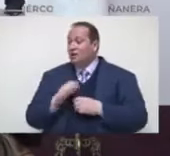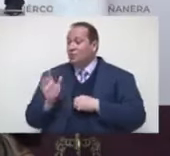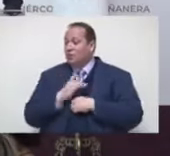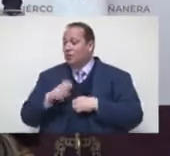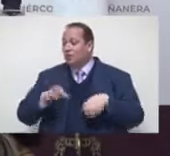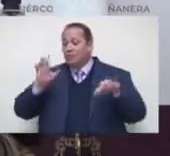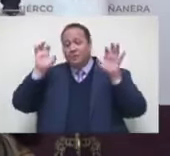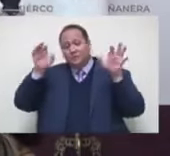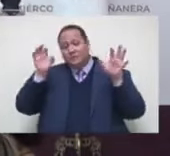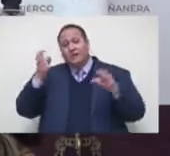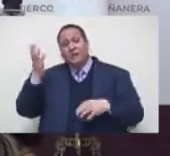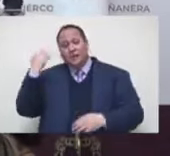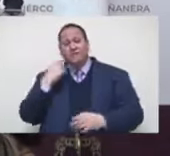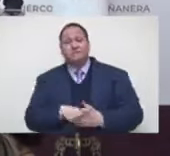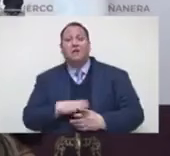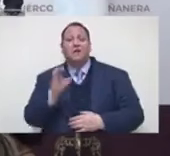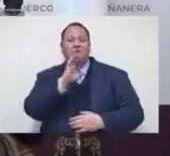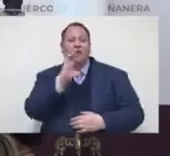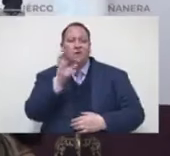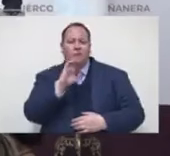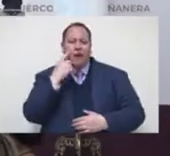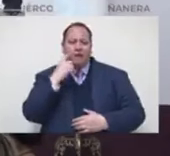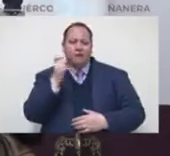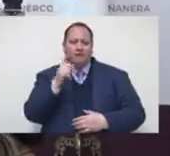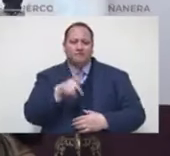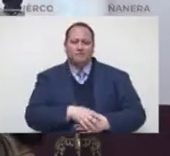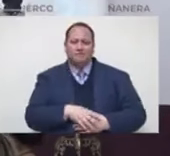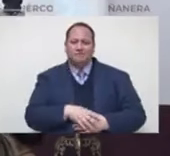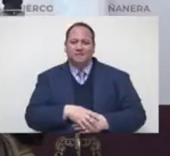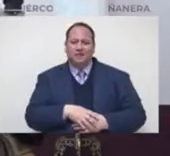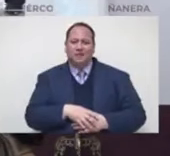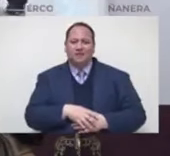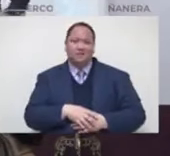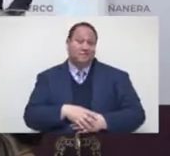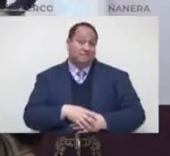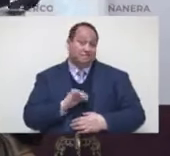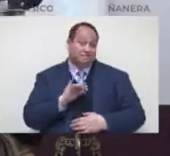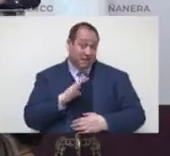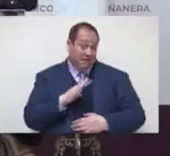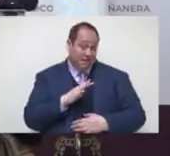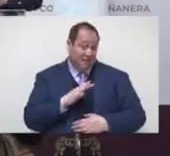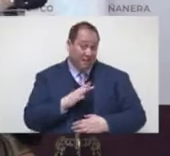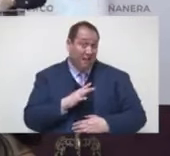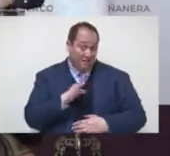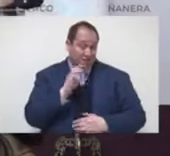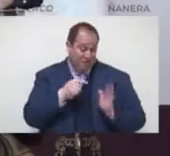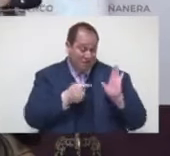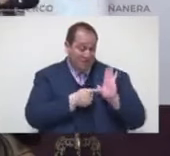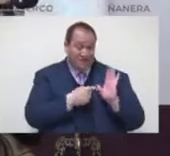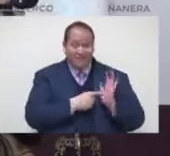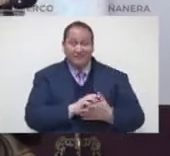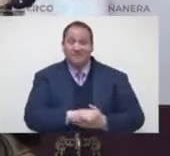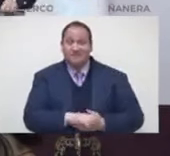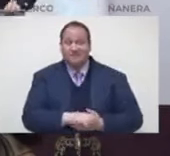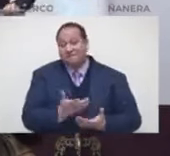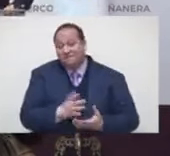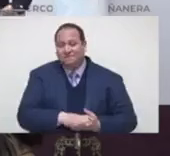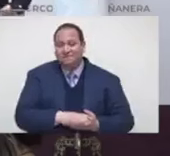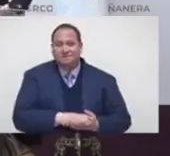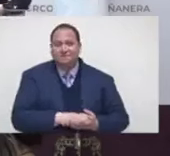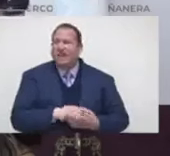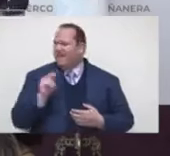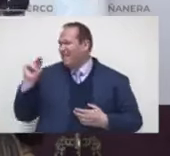Esa, por ejemplo, pedí, a ver, mándenme fotos aquí en la entrada. No, sí, sí los traigo. Sí. Casados. Bueno,